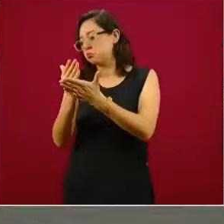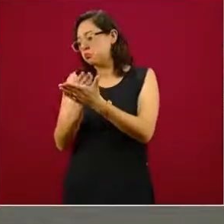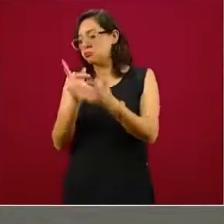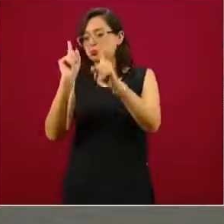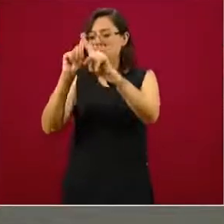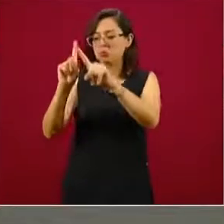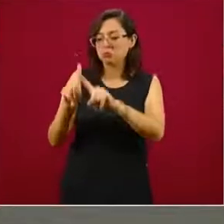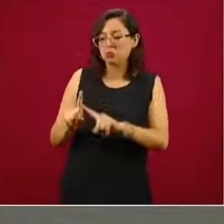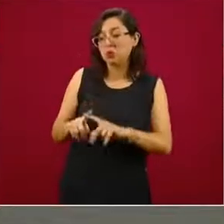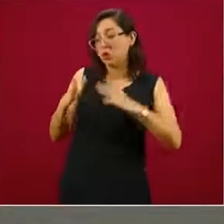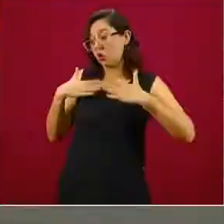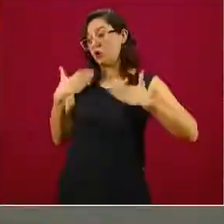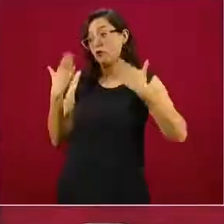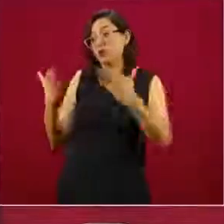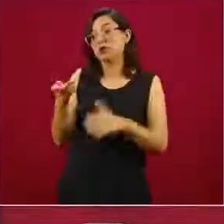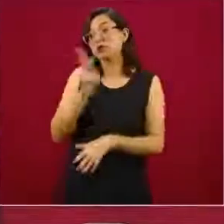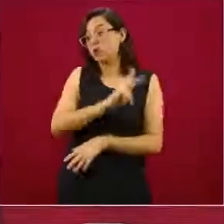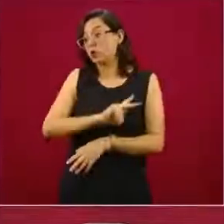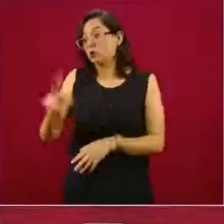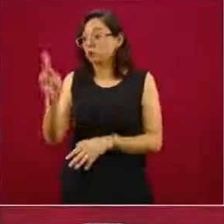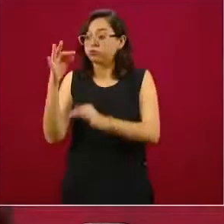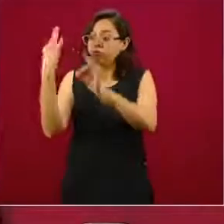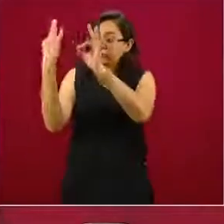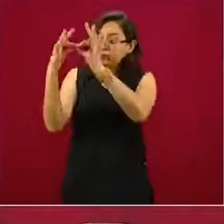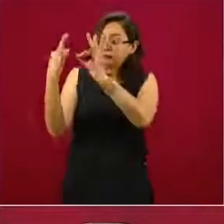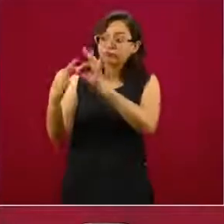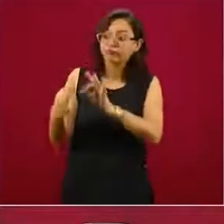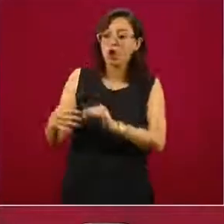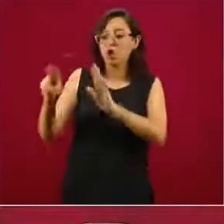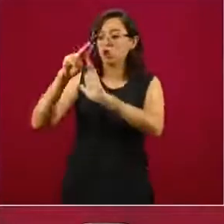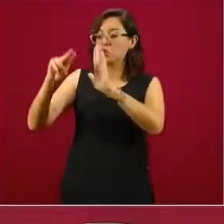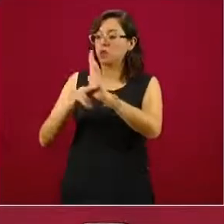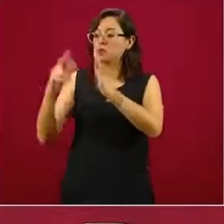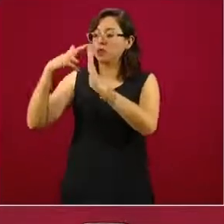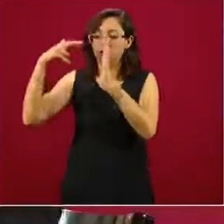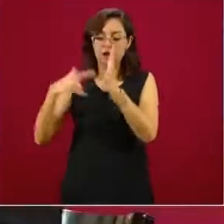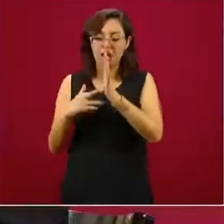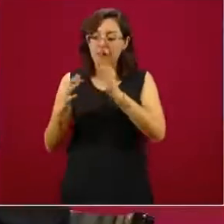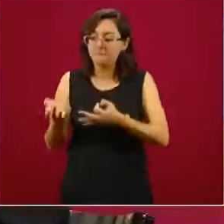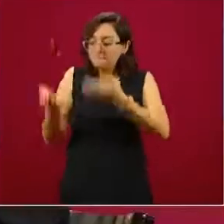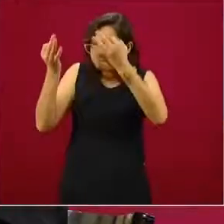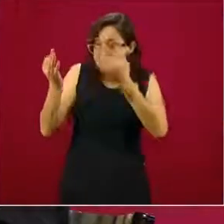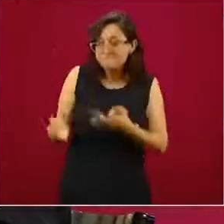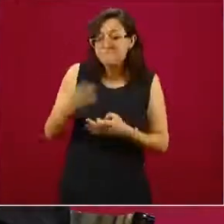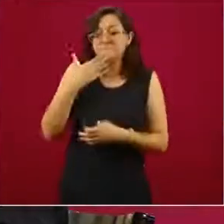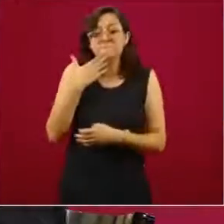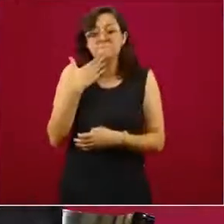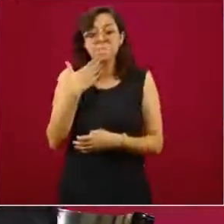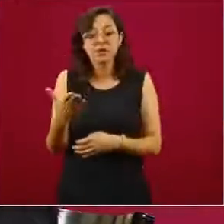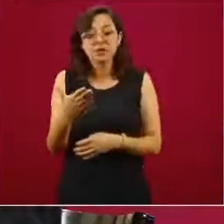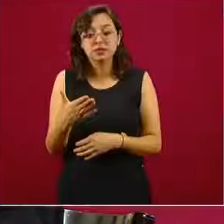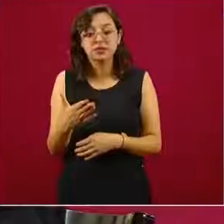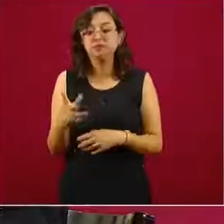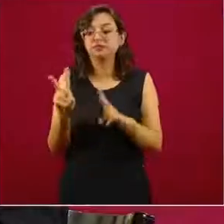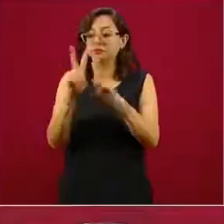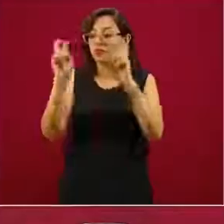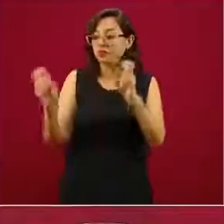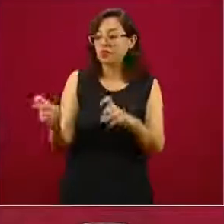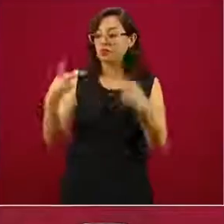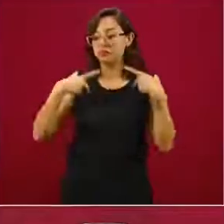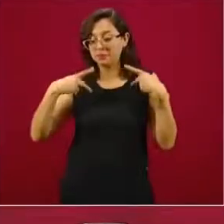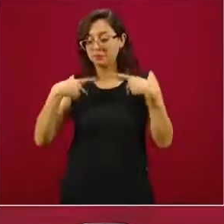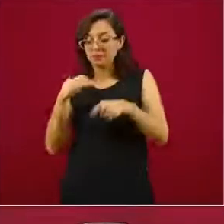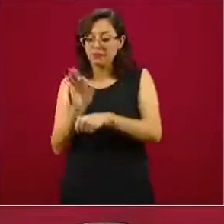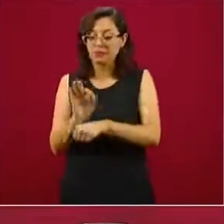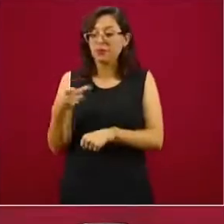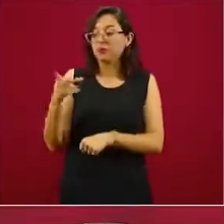se confía en que todos tengan en norma y en regla sus disposiciones, en aquel caso, por ejemplo, de protección civil y demás, pero